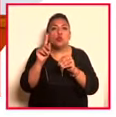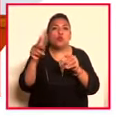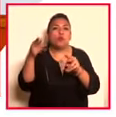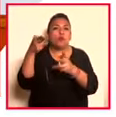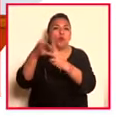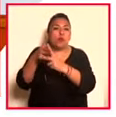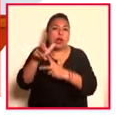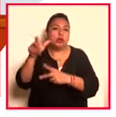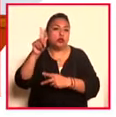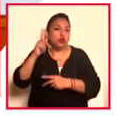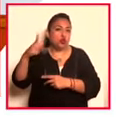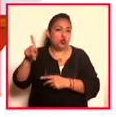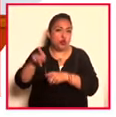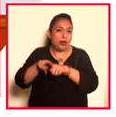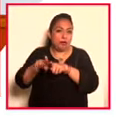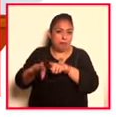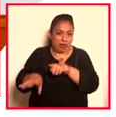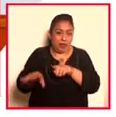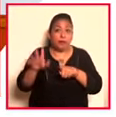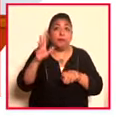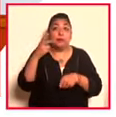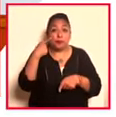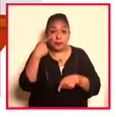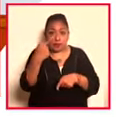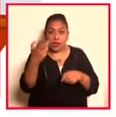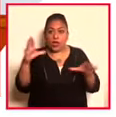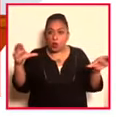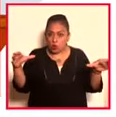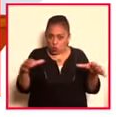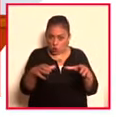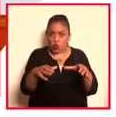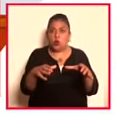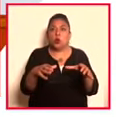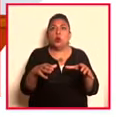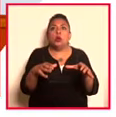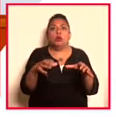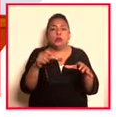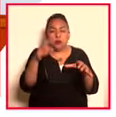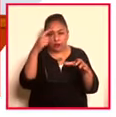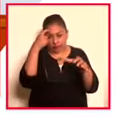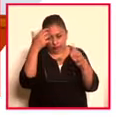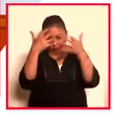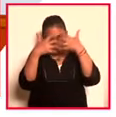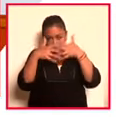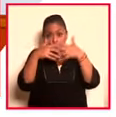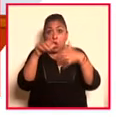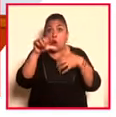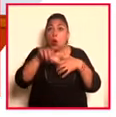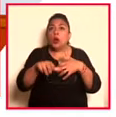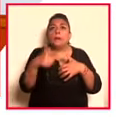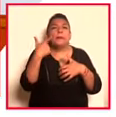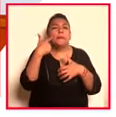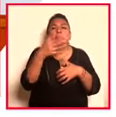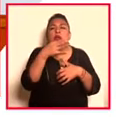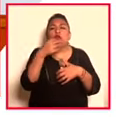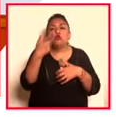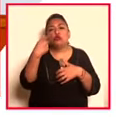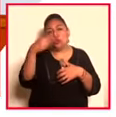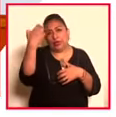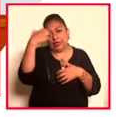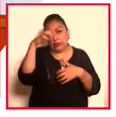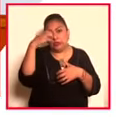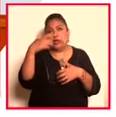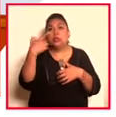su hermana. Ahí están el acto colectivo y el acto crítico. Hoy recorreremos unos minutos su trayectoria y descubriremos